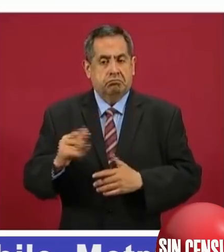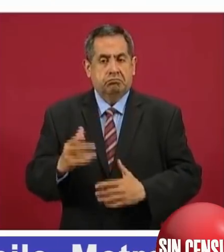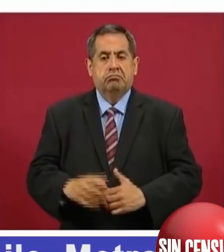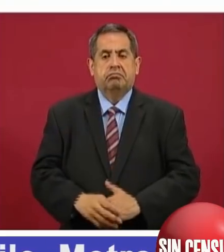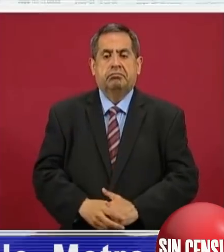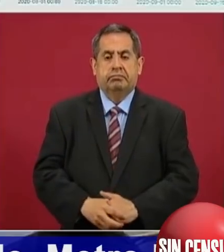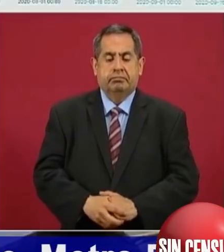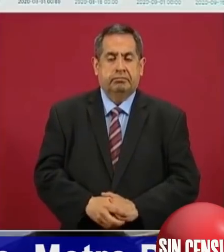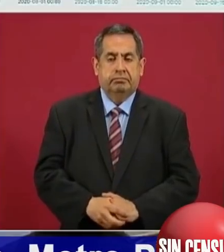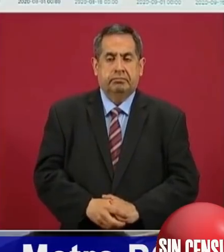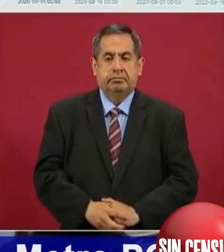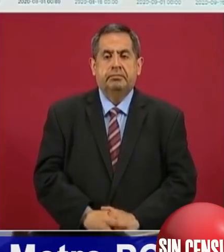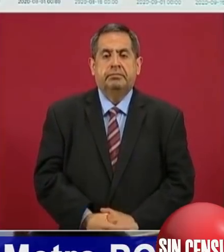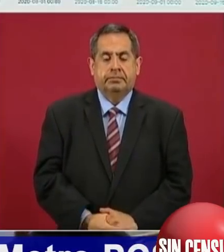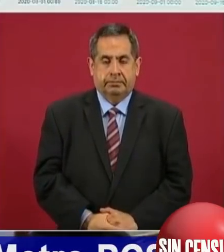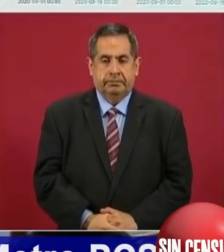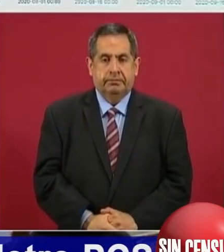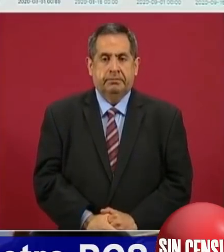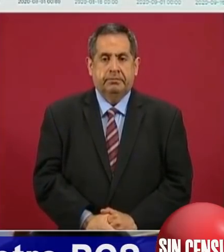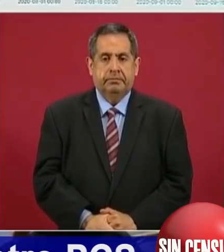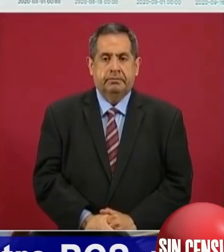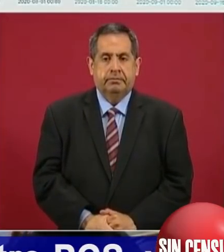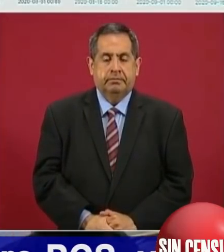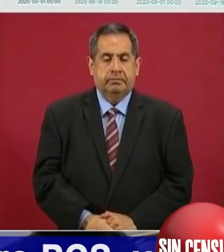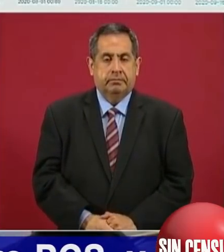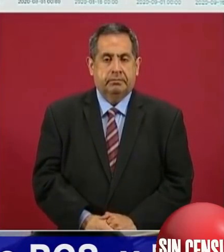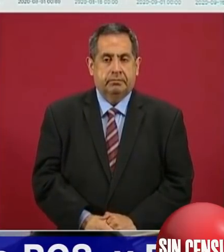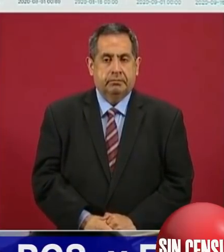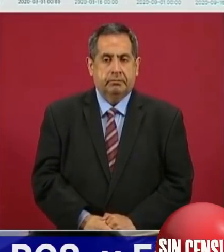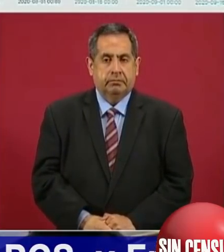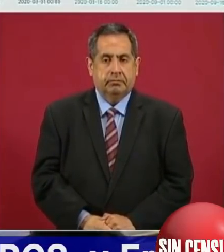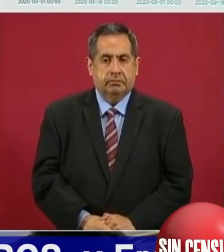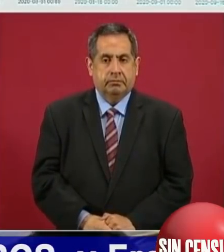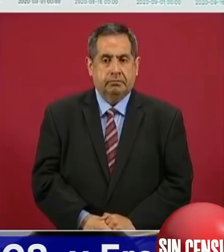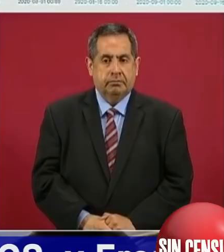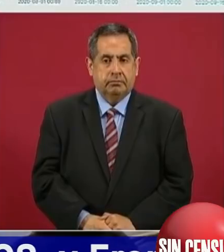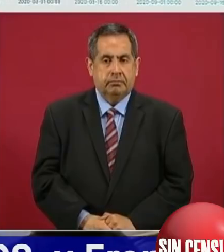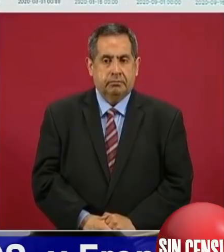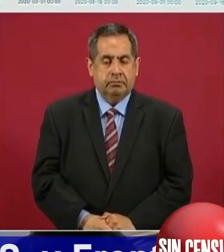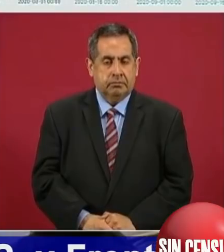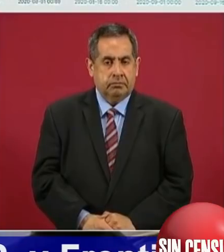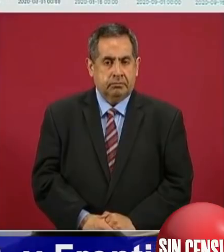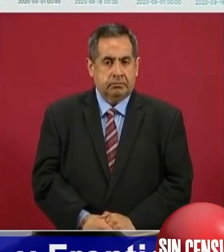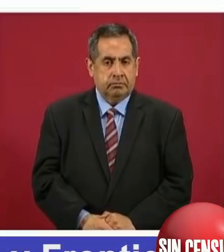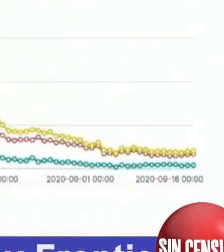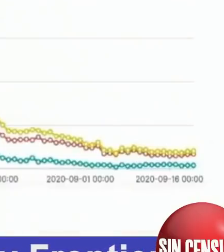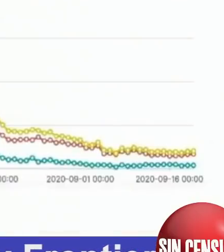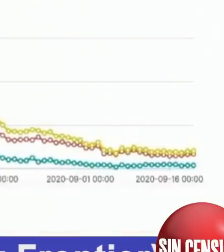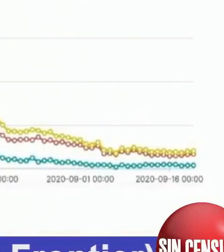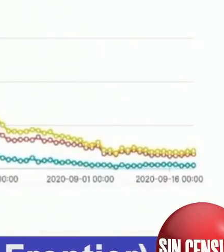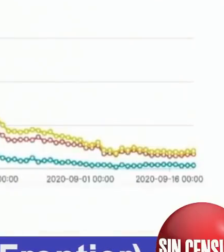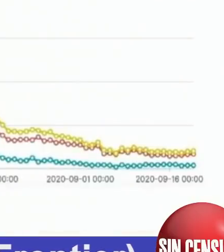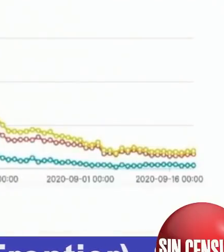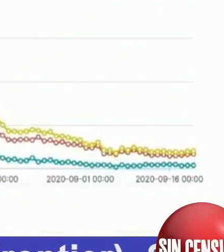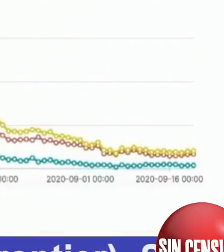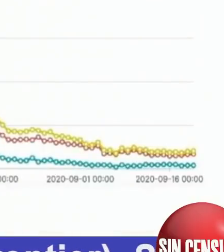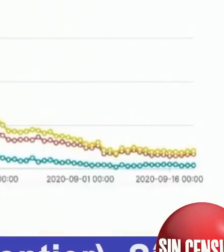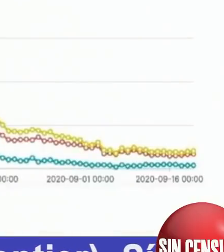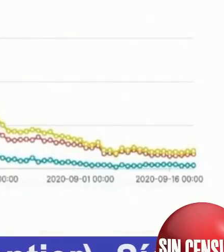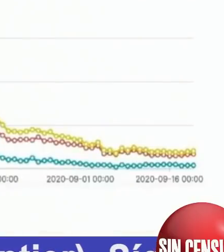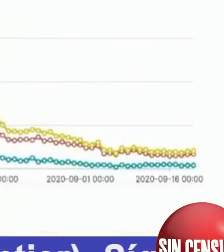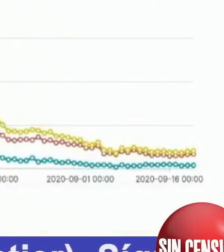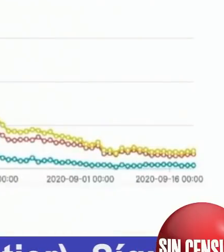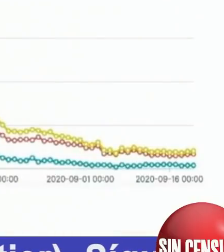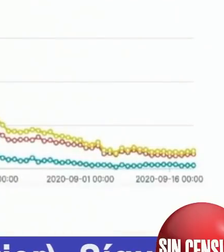importantemente. La siguiente. Y lo mismo, la ocupación hospitalaria llegó a un punto máximo al inicio de julio y desde entonces la